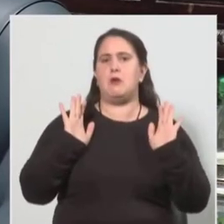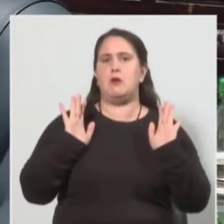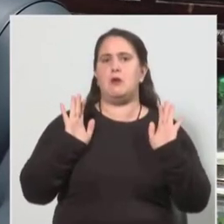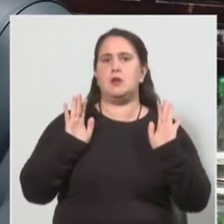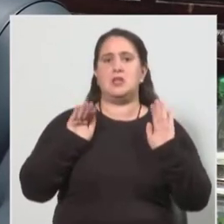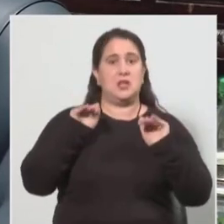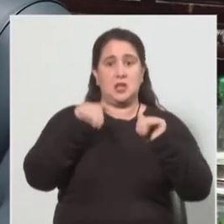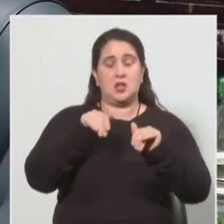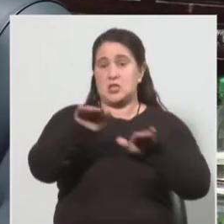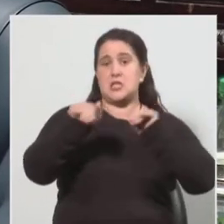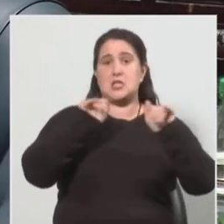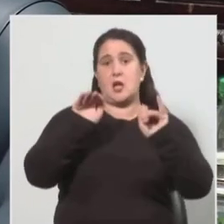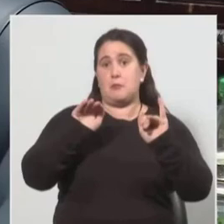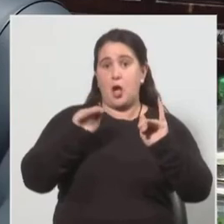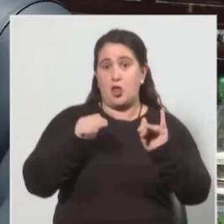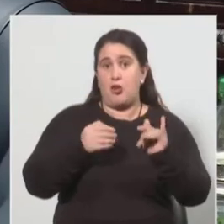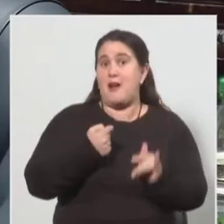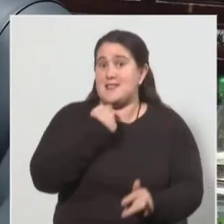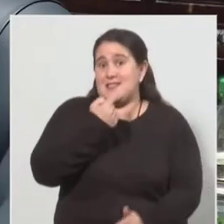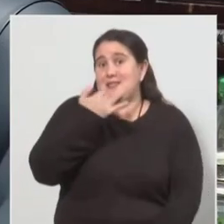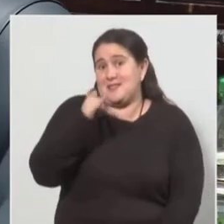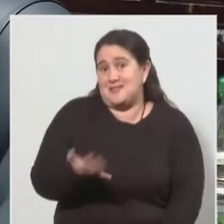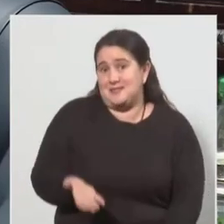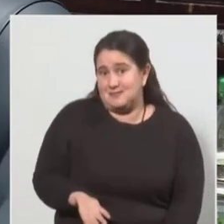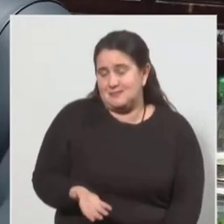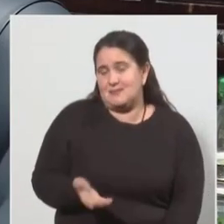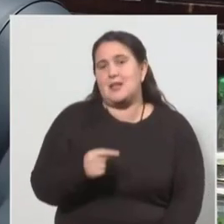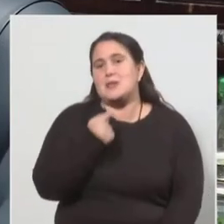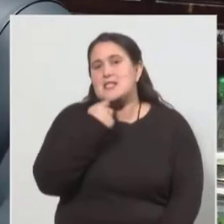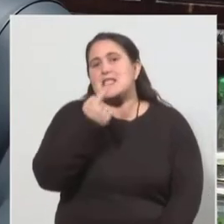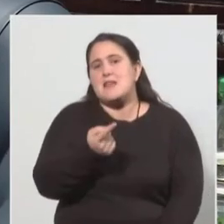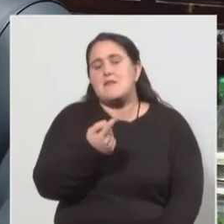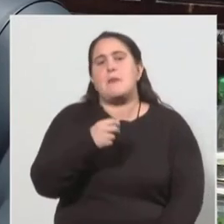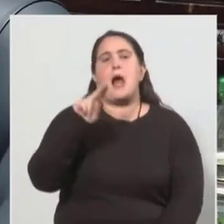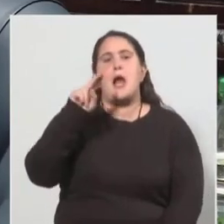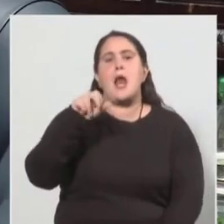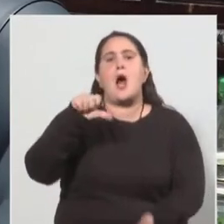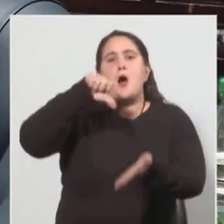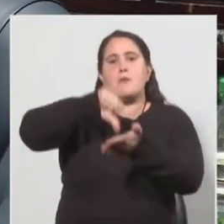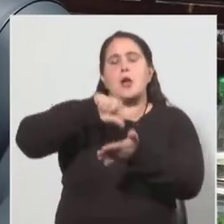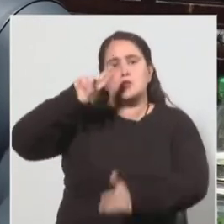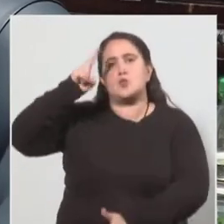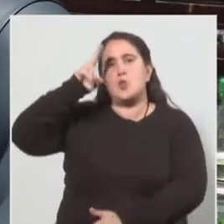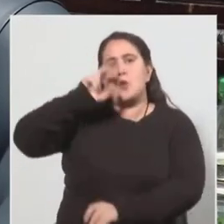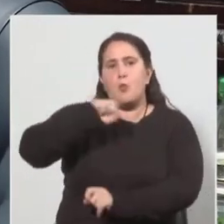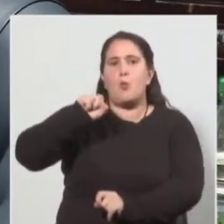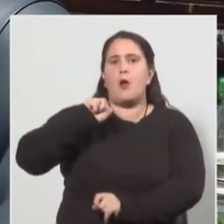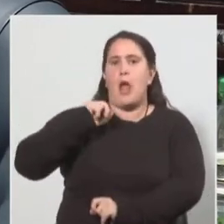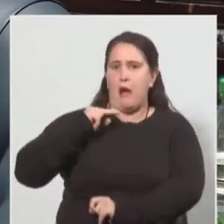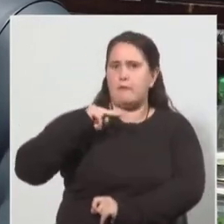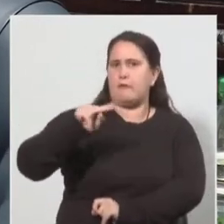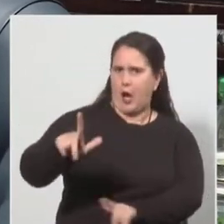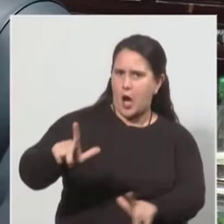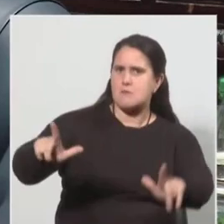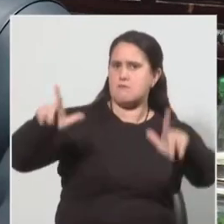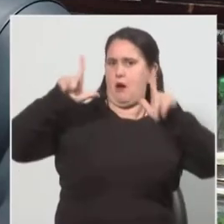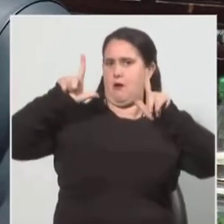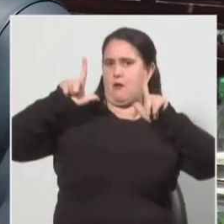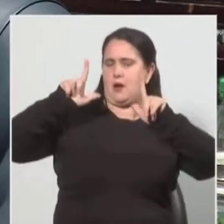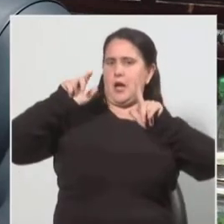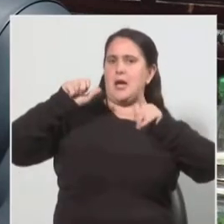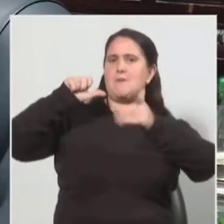esta interpelación habrá sido fructífera y ayudará a que el país sostenga su